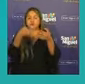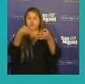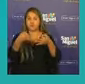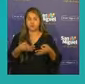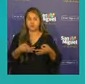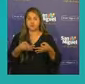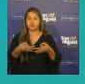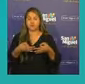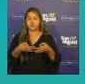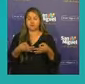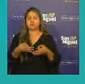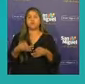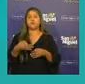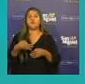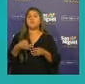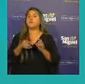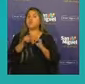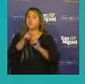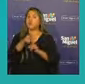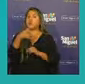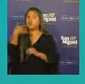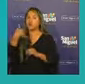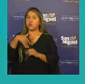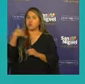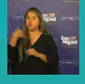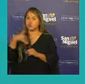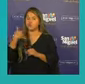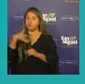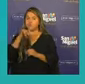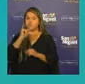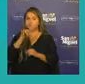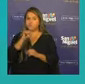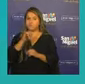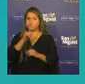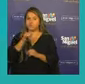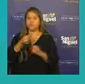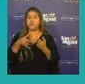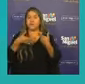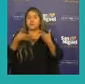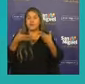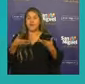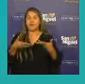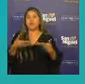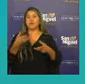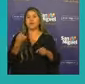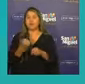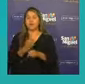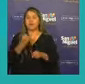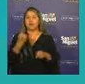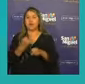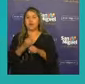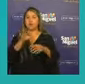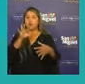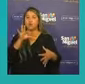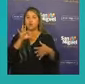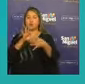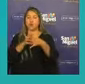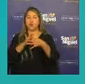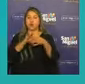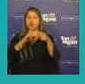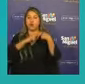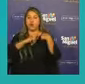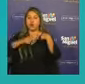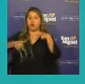CABA, algo que nos parece muy importante y que estamos trabajando en conjunto con el gobierno